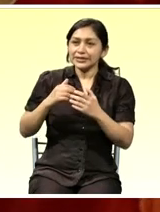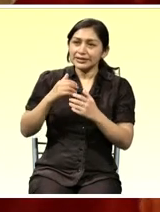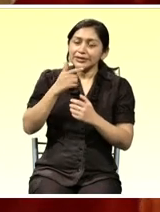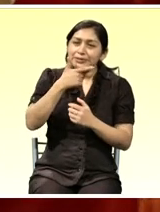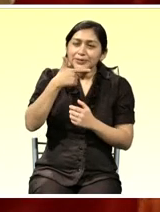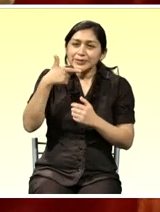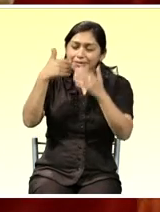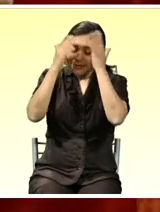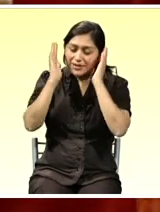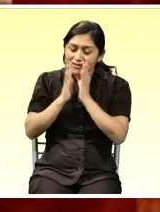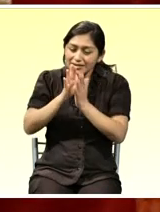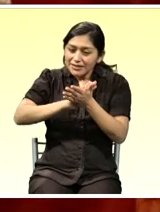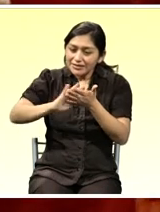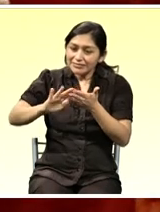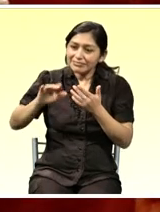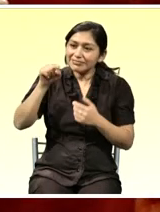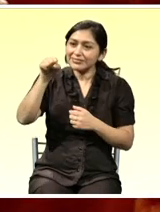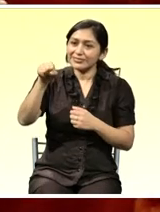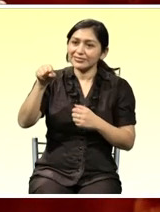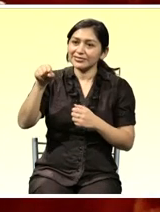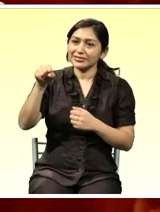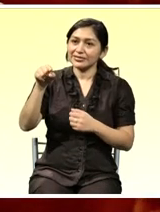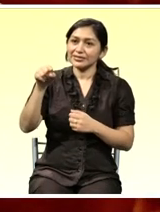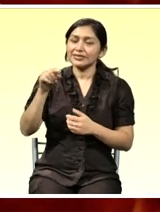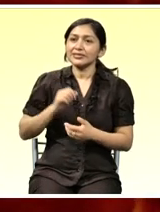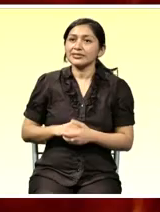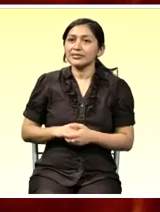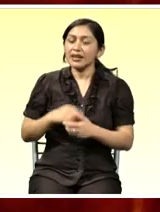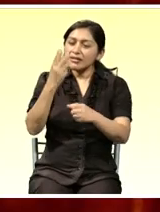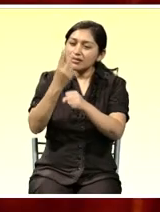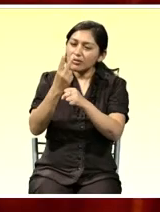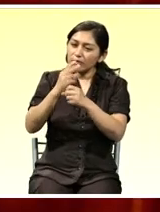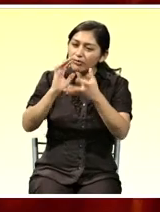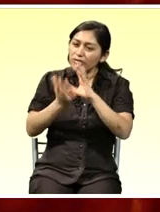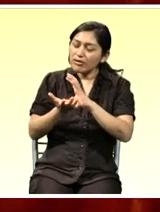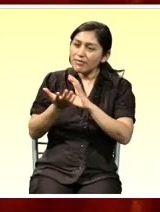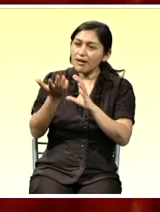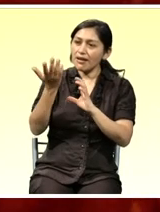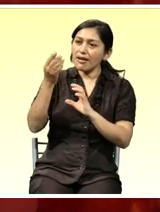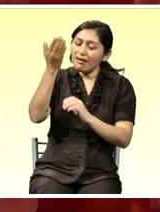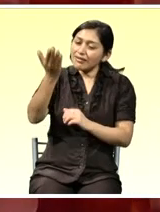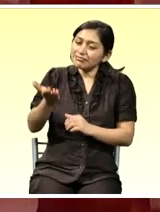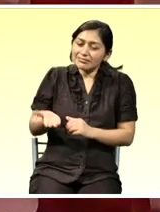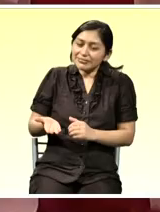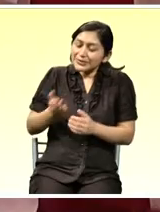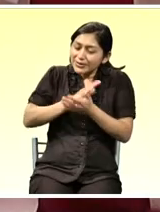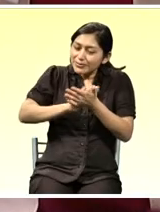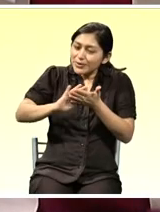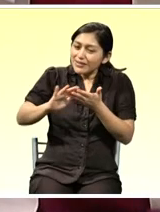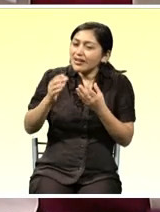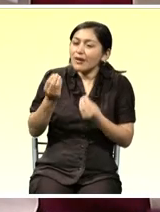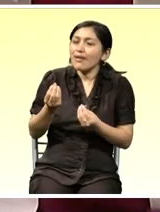madre admirable, milagro de la gracia. El segundo atributo que simboliza tu original